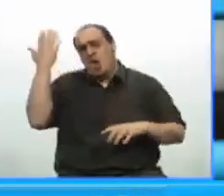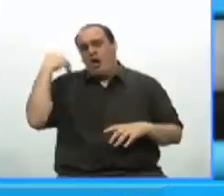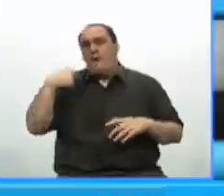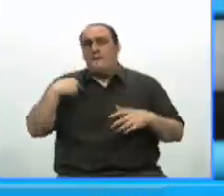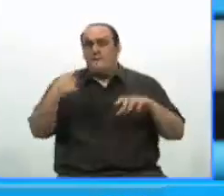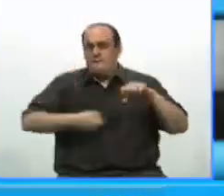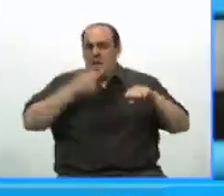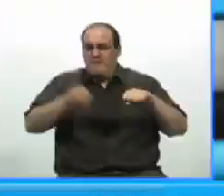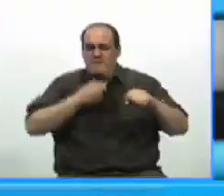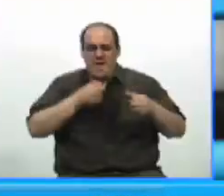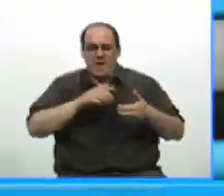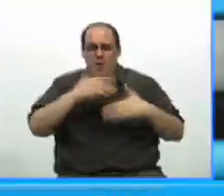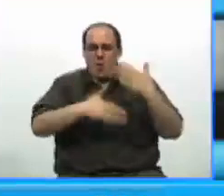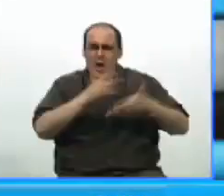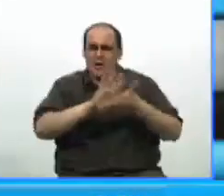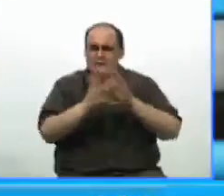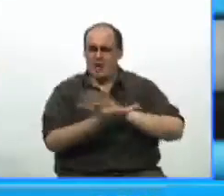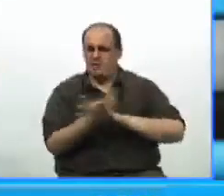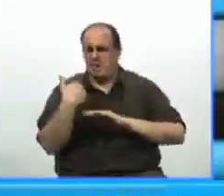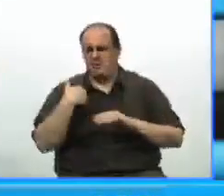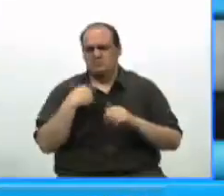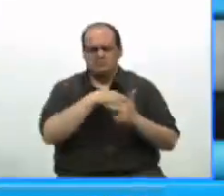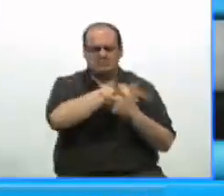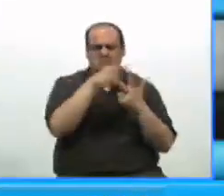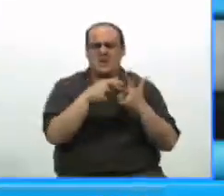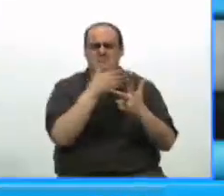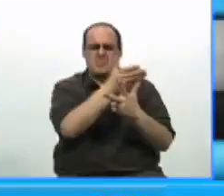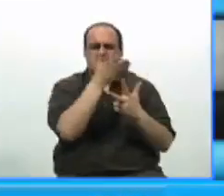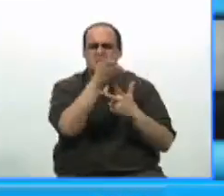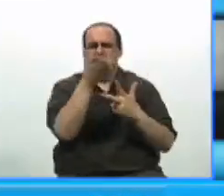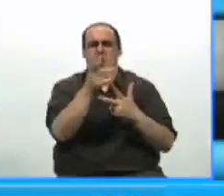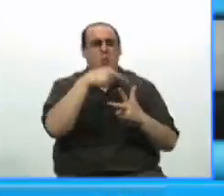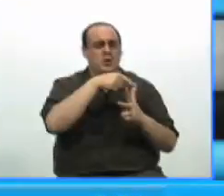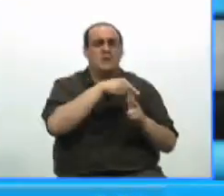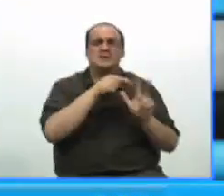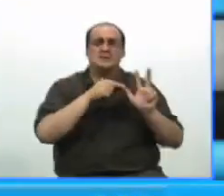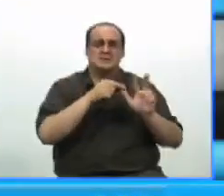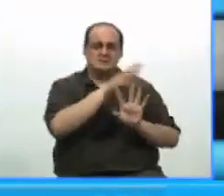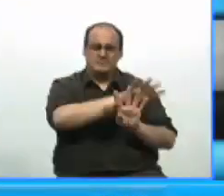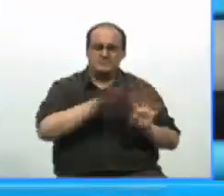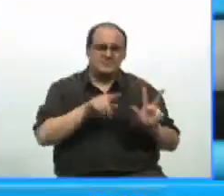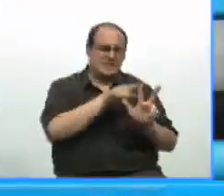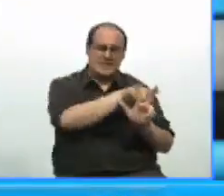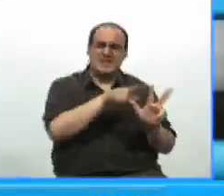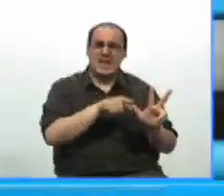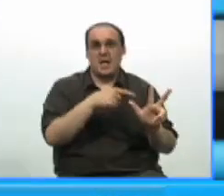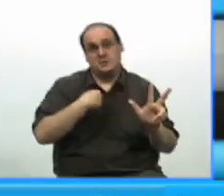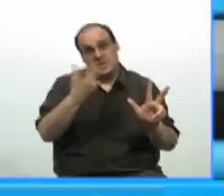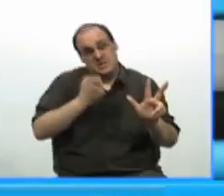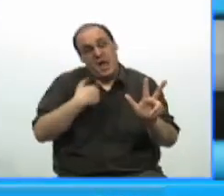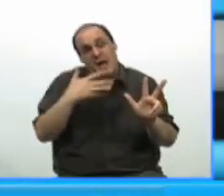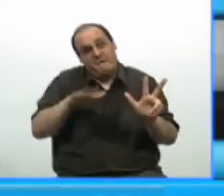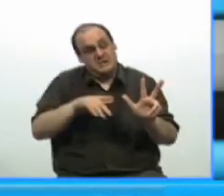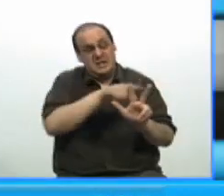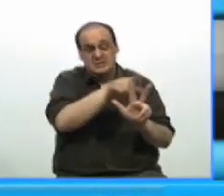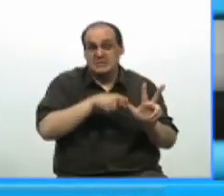juego, que un poco yo me puse de acuerdo con Matías, con Almeida. Un sistema con línea de 3, porque a veces vos necesitás jugar con línea de 3.